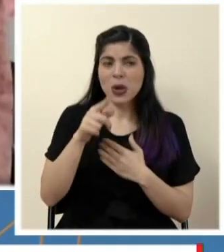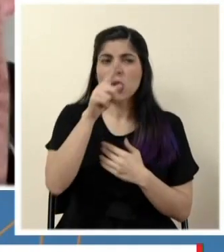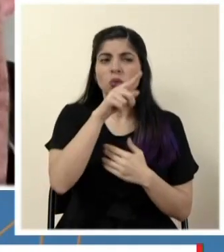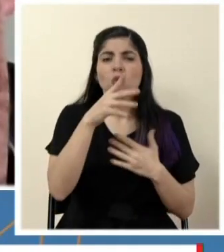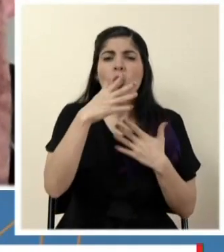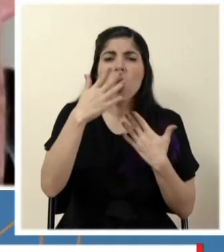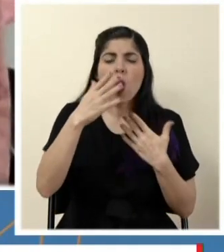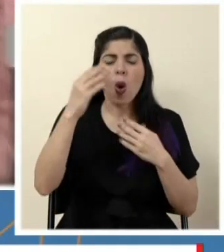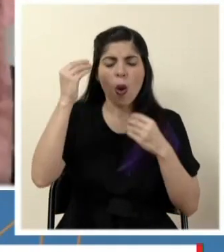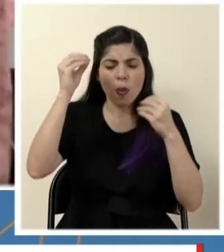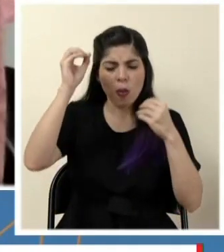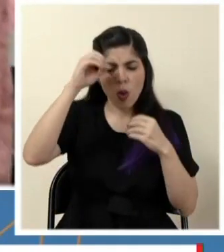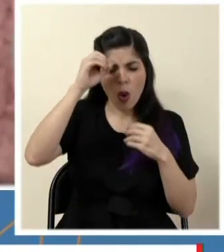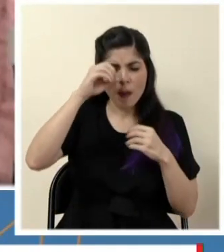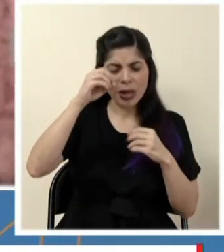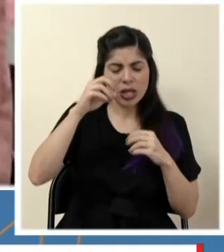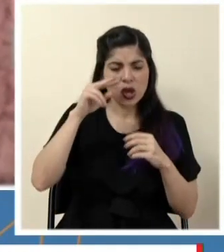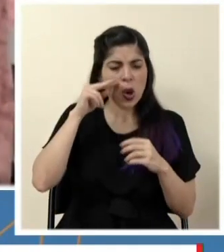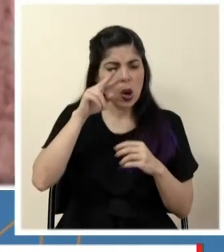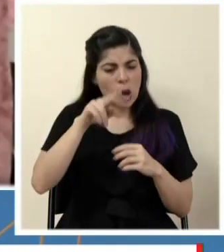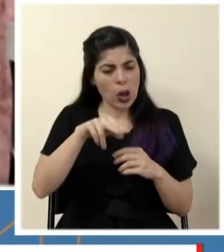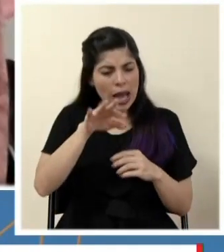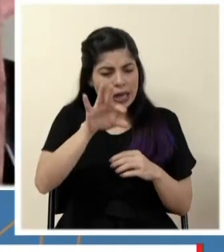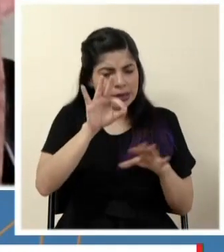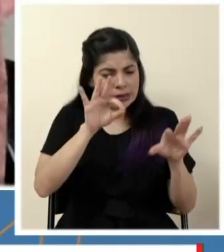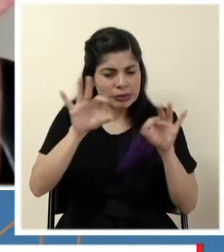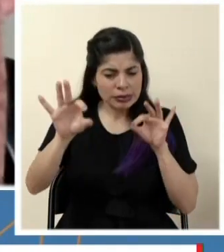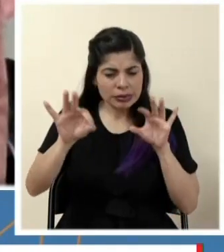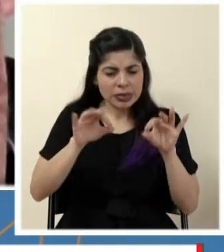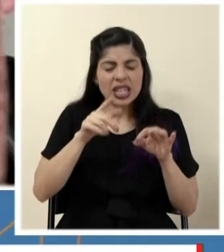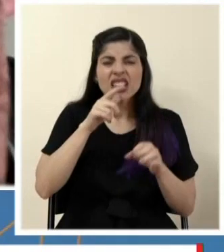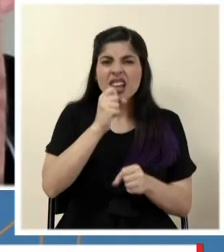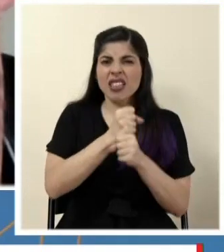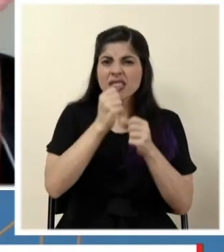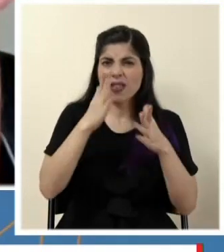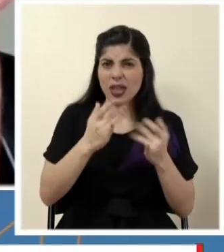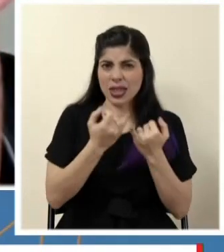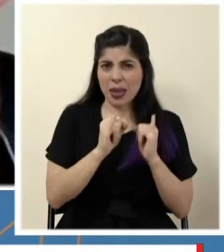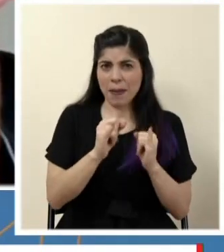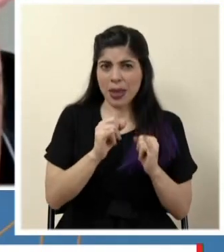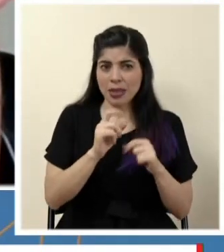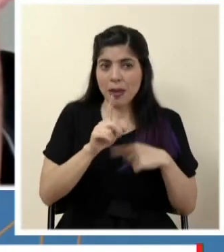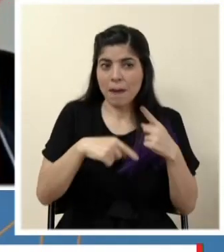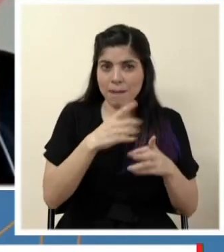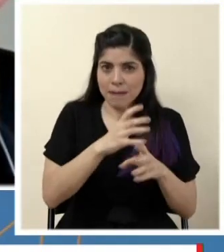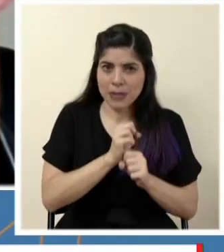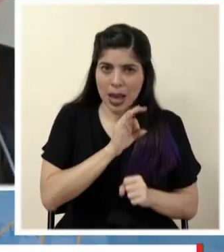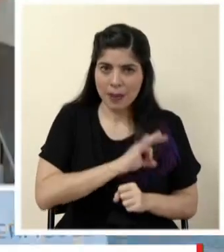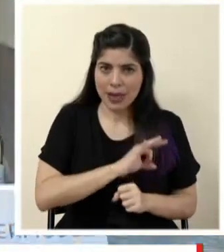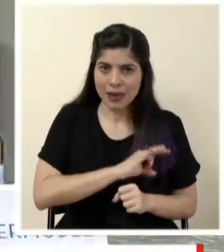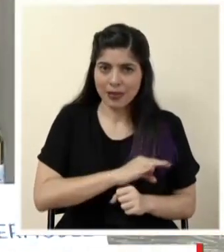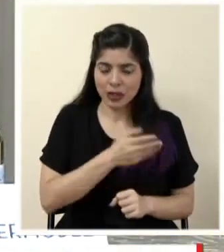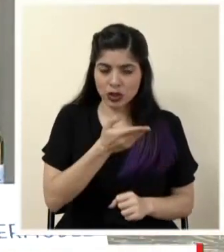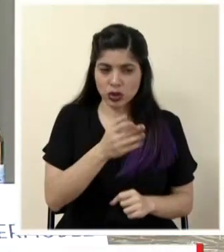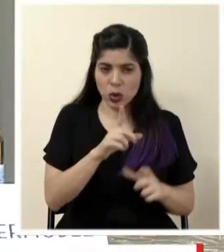para elegir a los trabajadores independientes beneficiarios del bono Protege? Gracias.